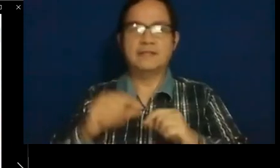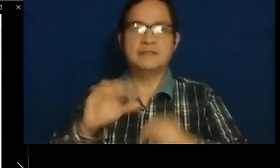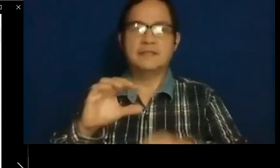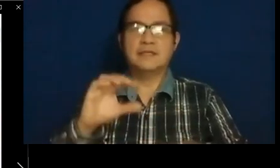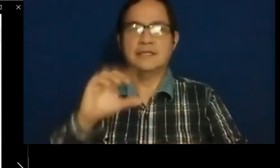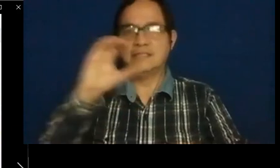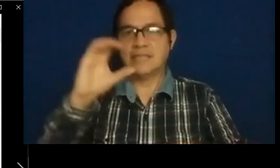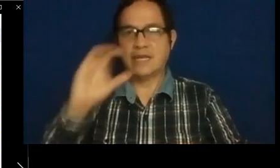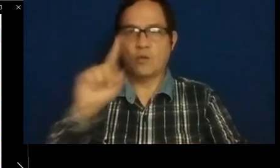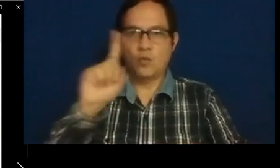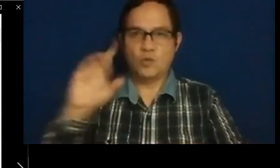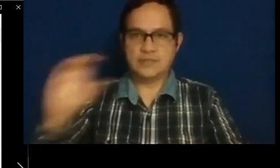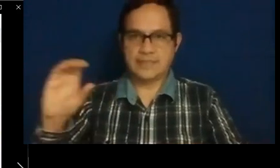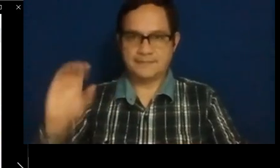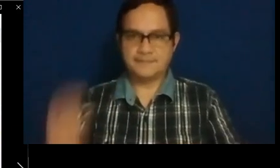decirlo